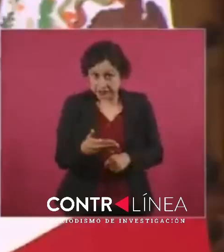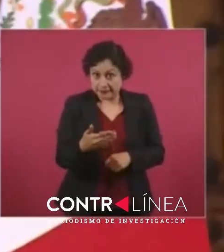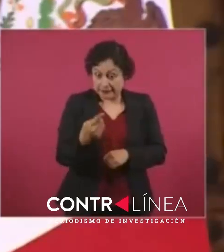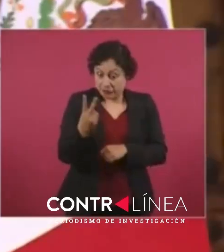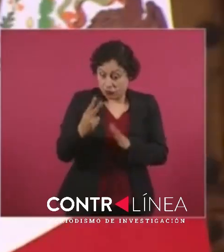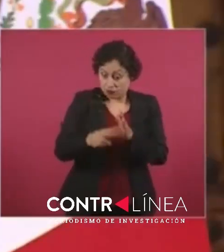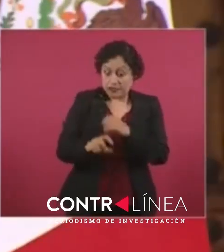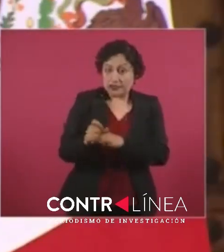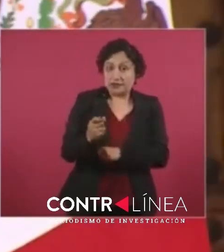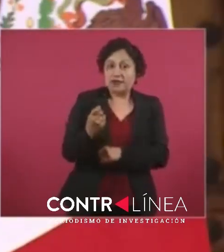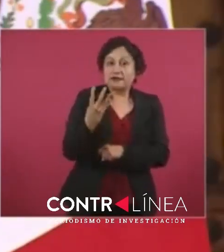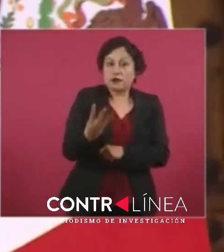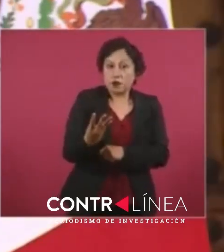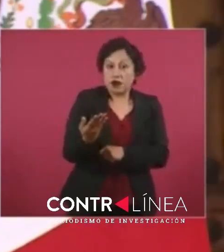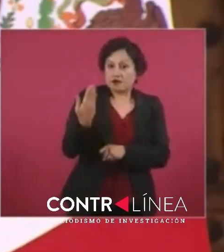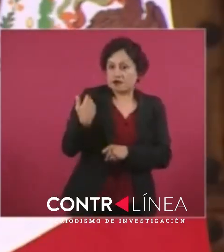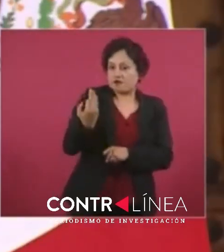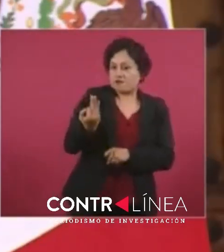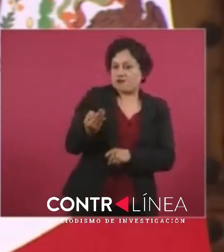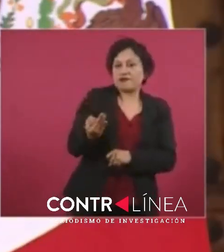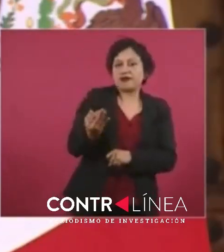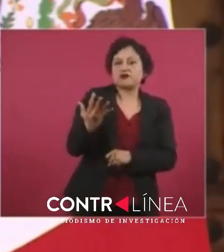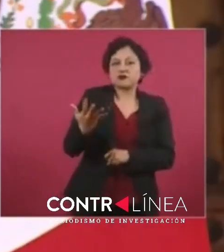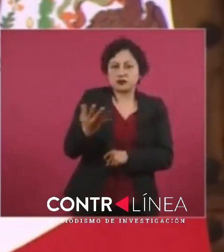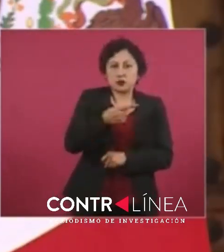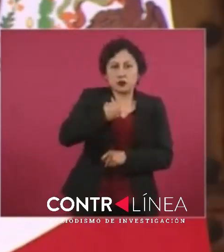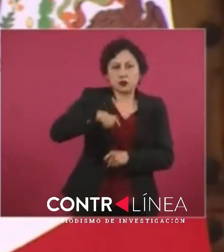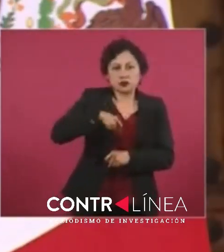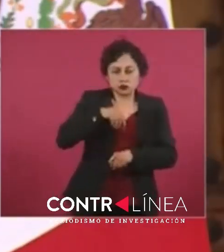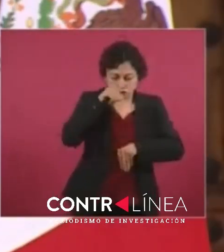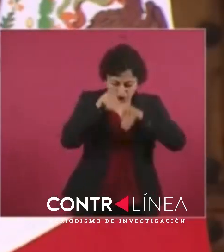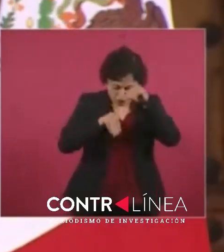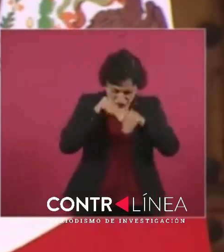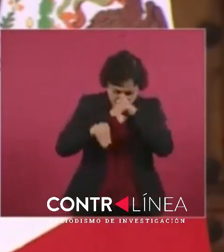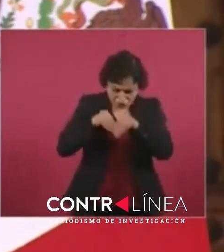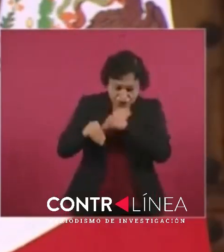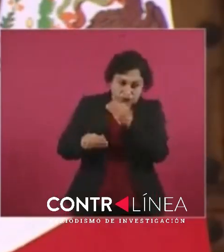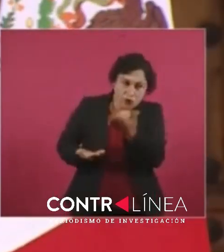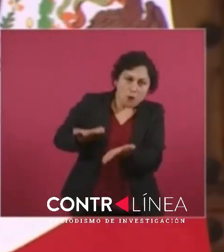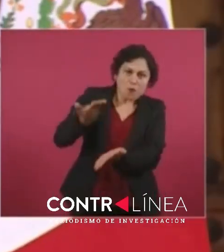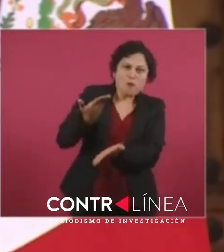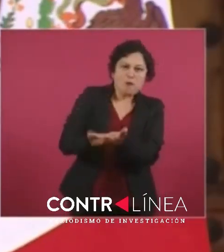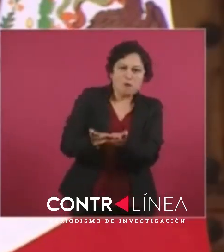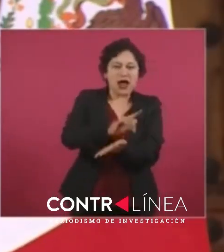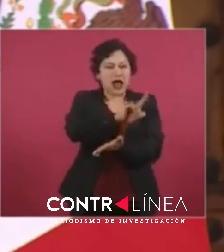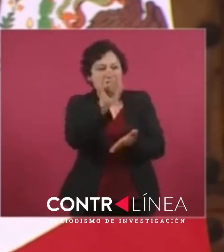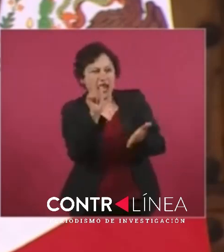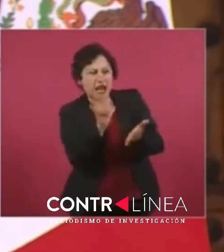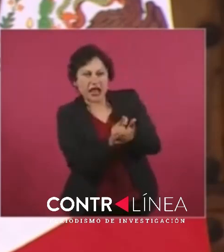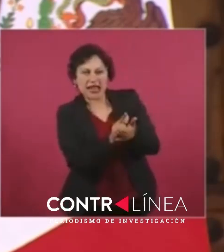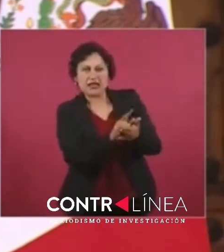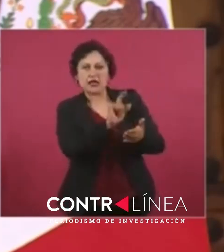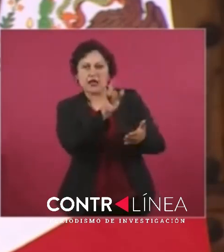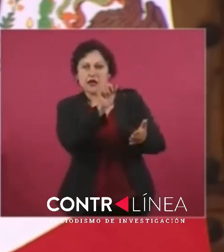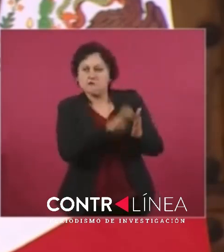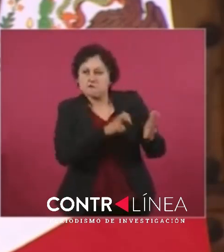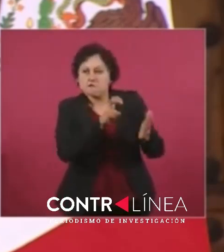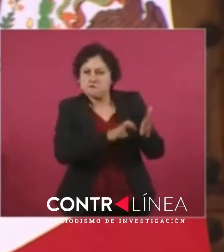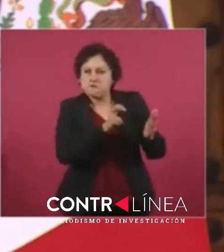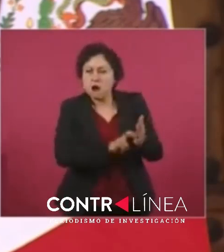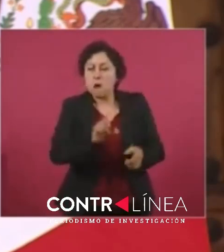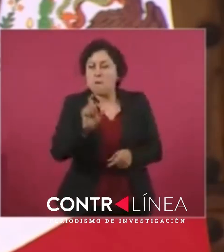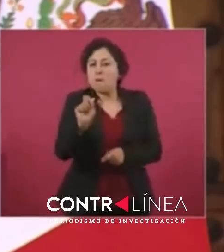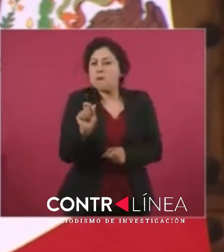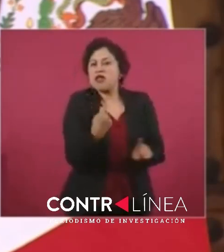presentamos al Congreso 20 reformas constitucionales para restituirle a la